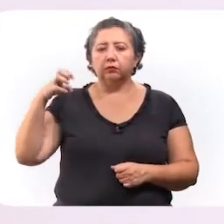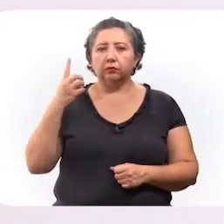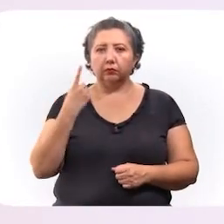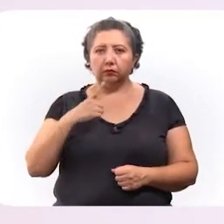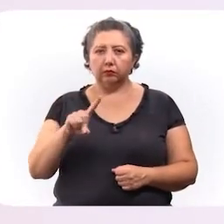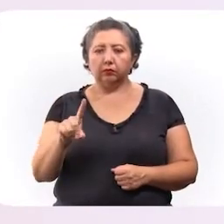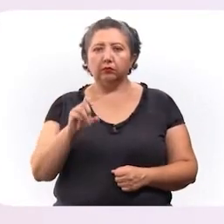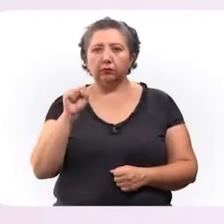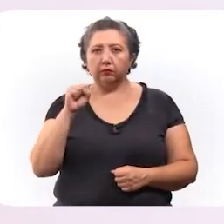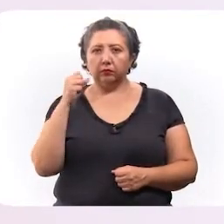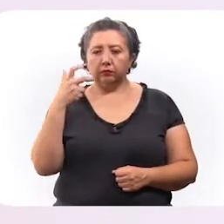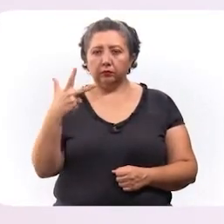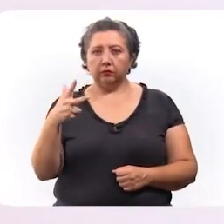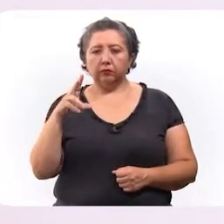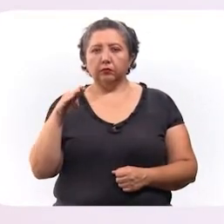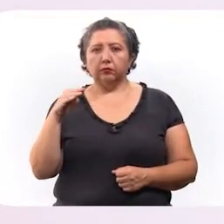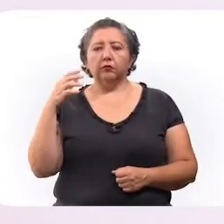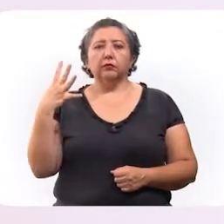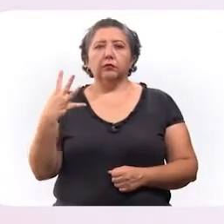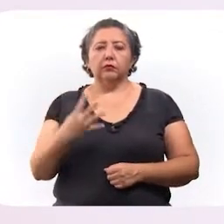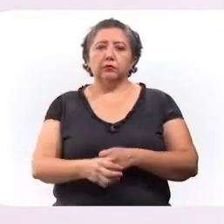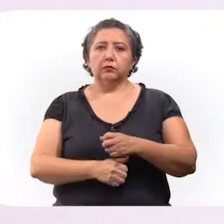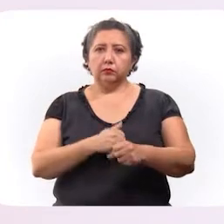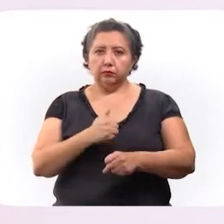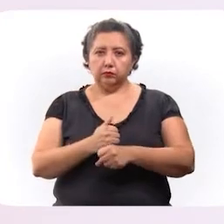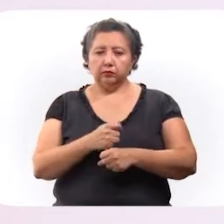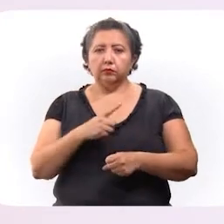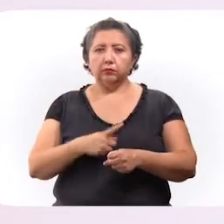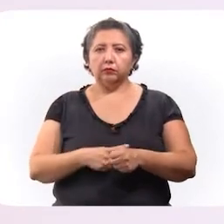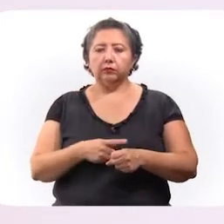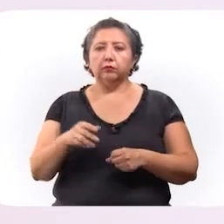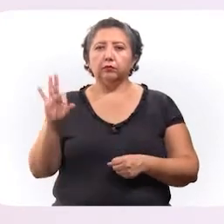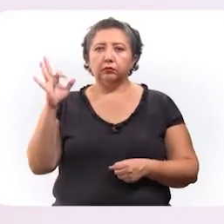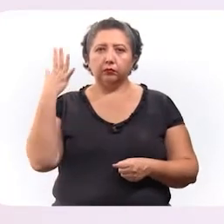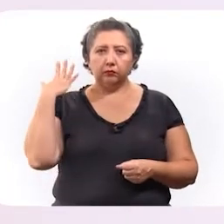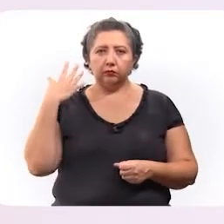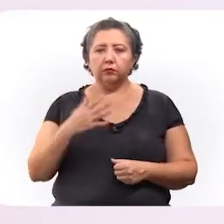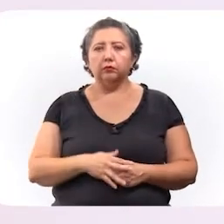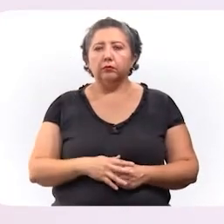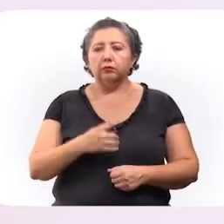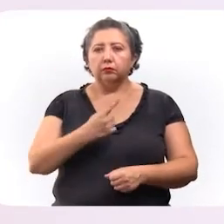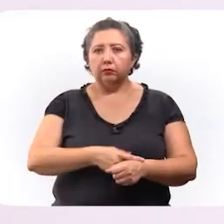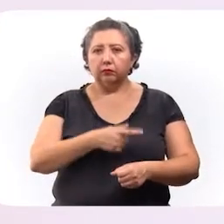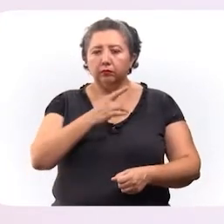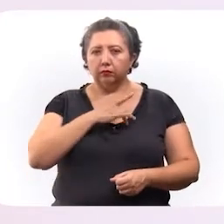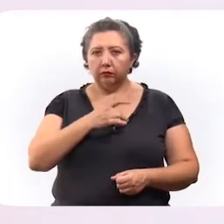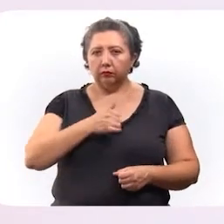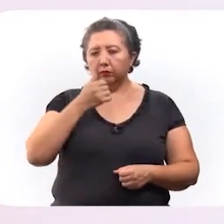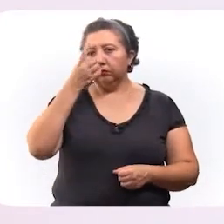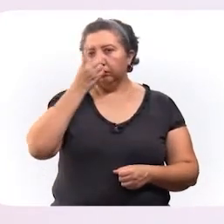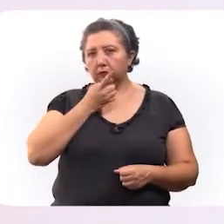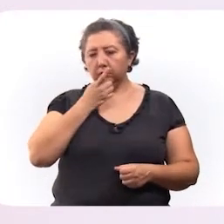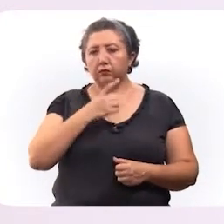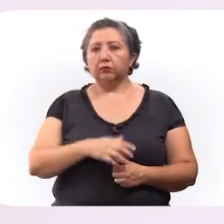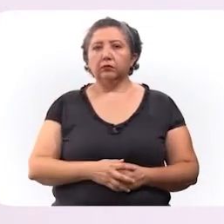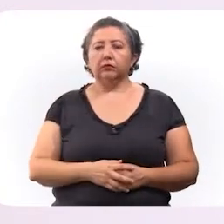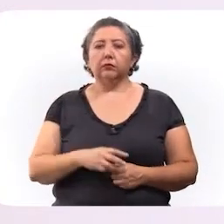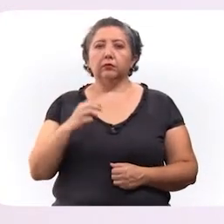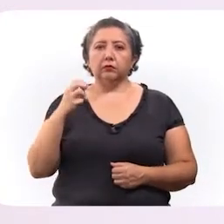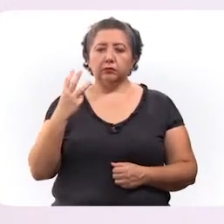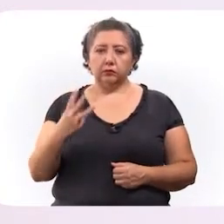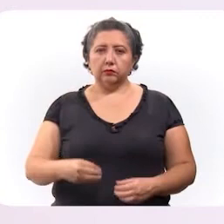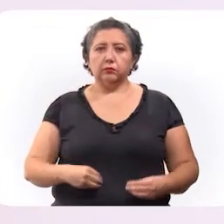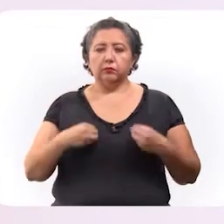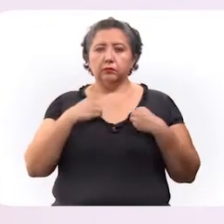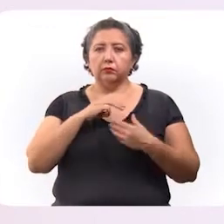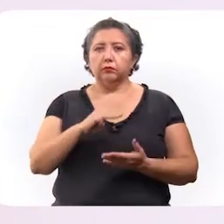rango de edad de 68 a 94 años. Sus principales enfermedades fueron hipertensión y diabetes. 3